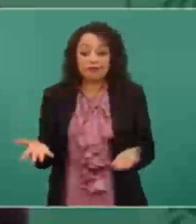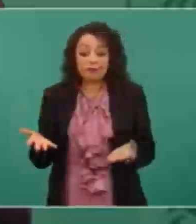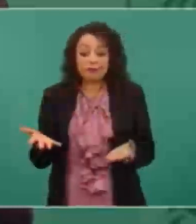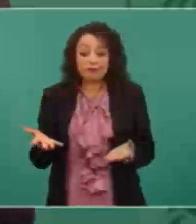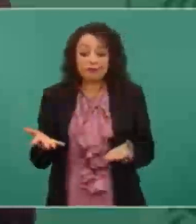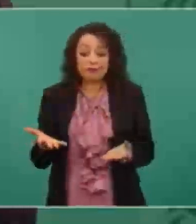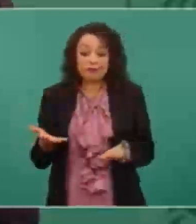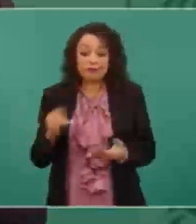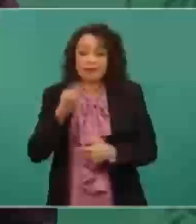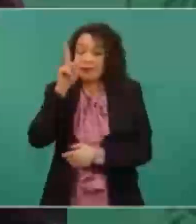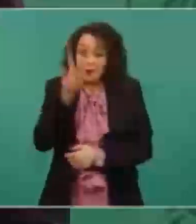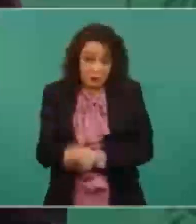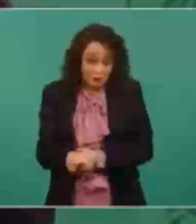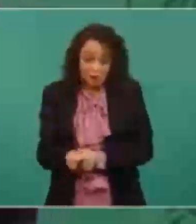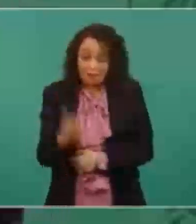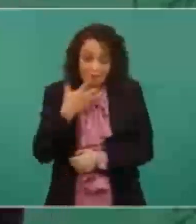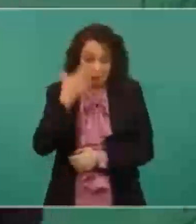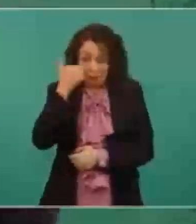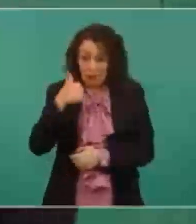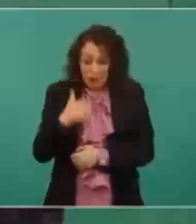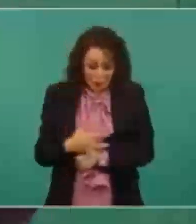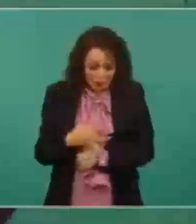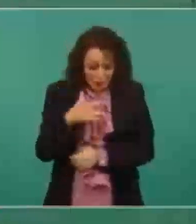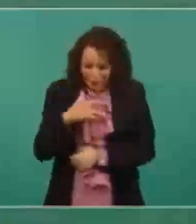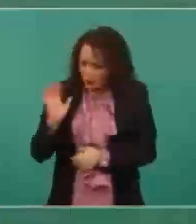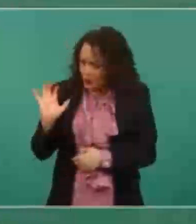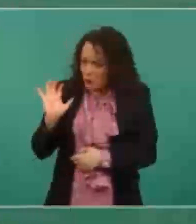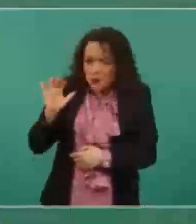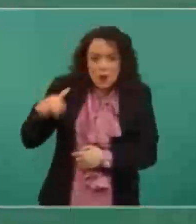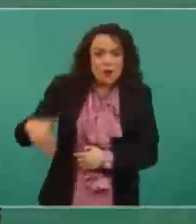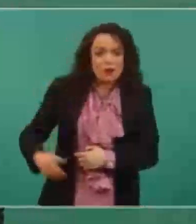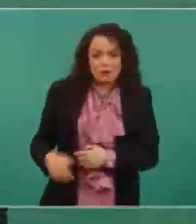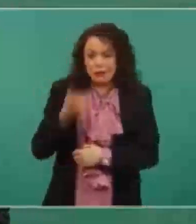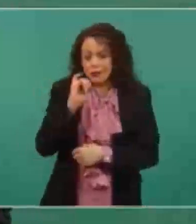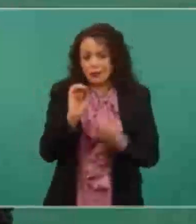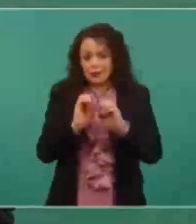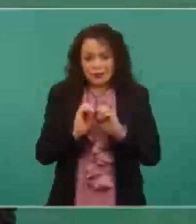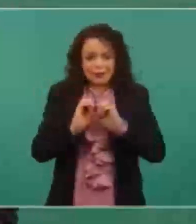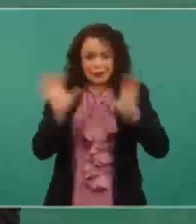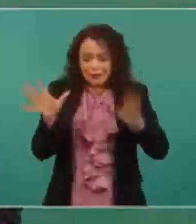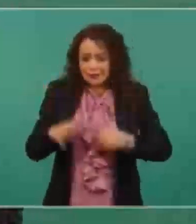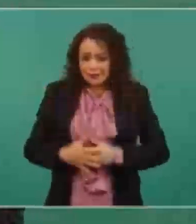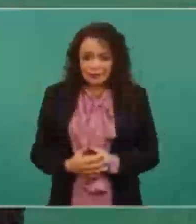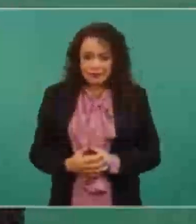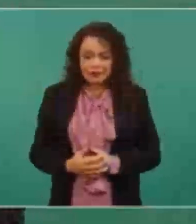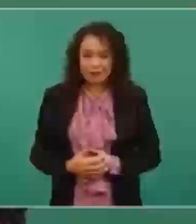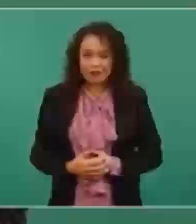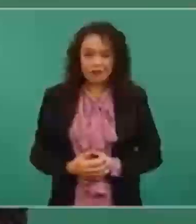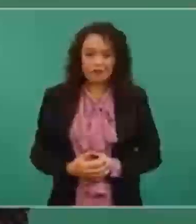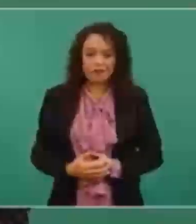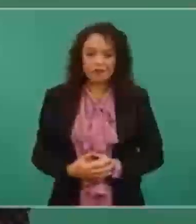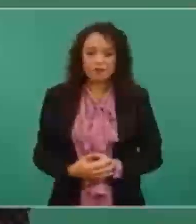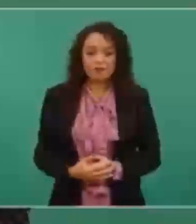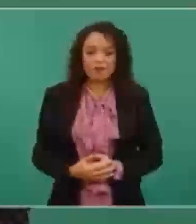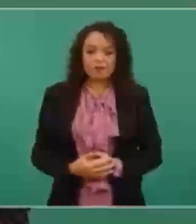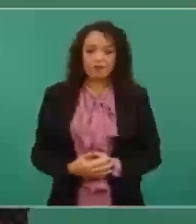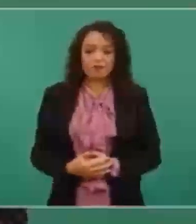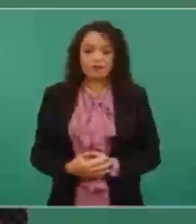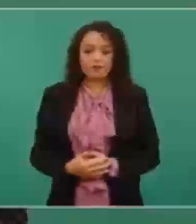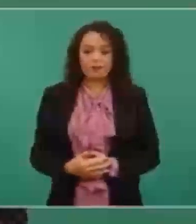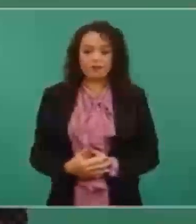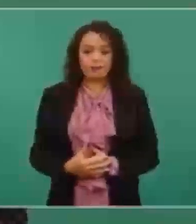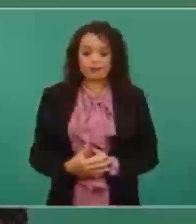además me da un orgullo muy